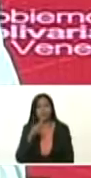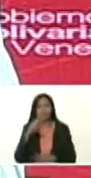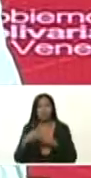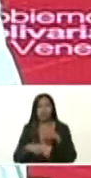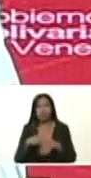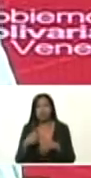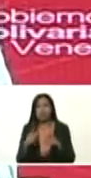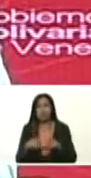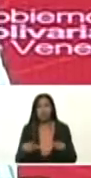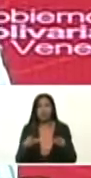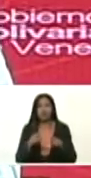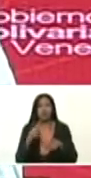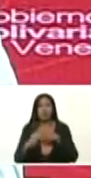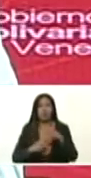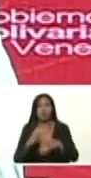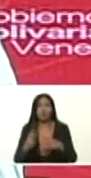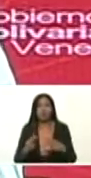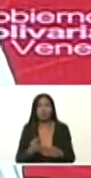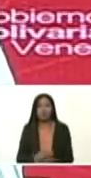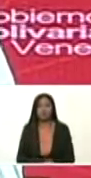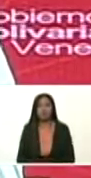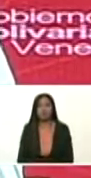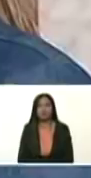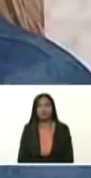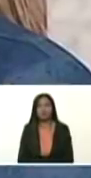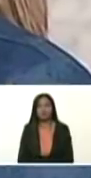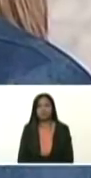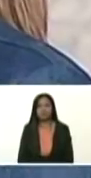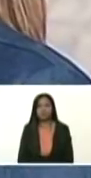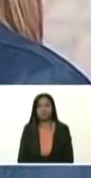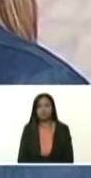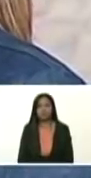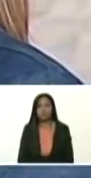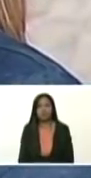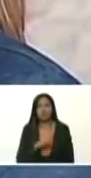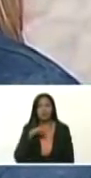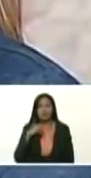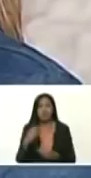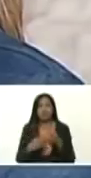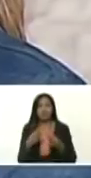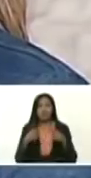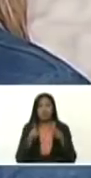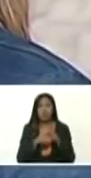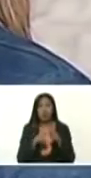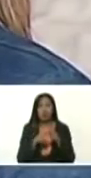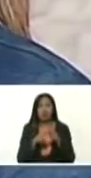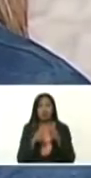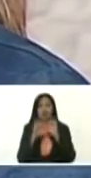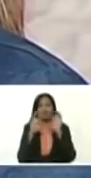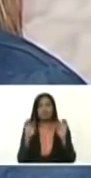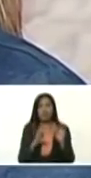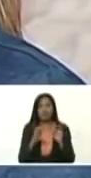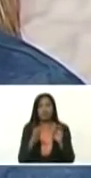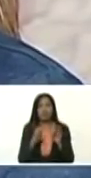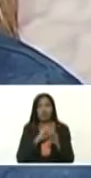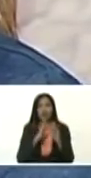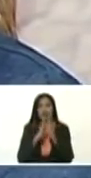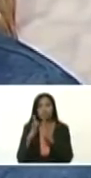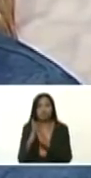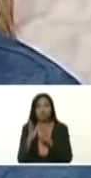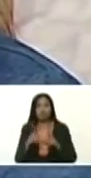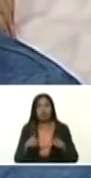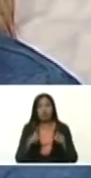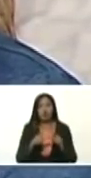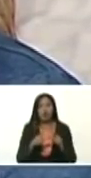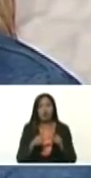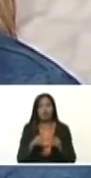el campo ya productivo del trabajo. Engranándonos. Correcto. Creación de los moldes y arcillas y refractarios para la realización de piezas con